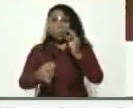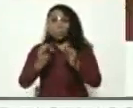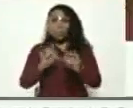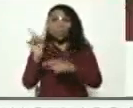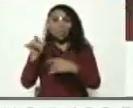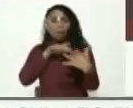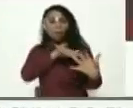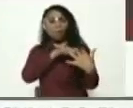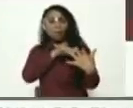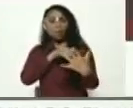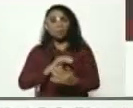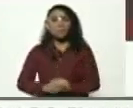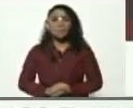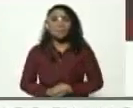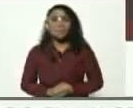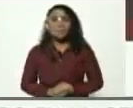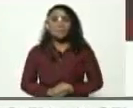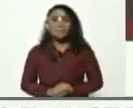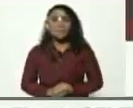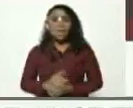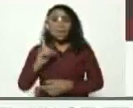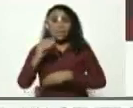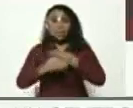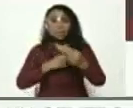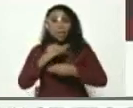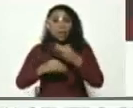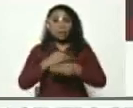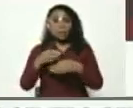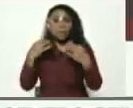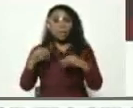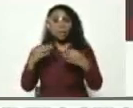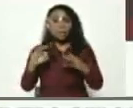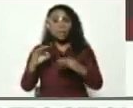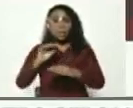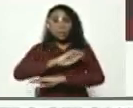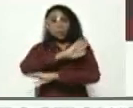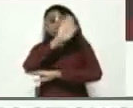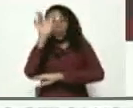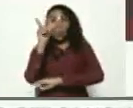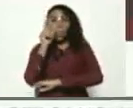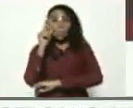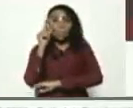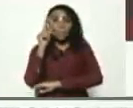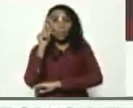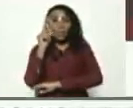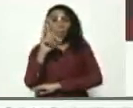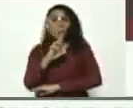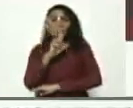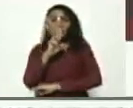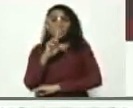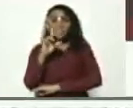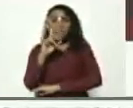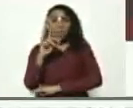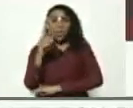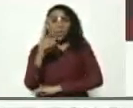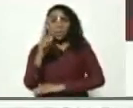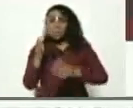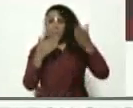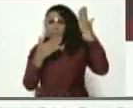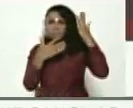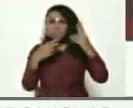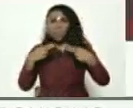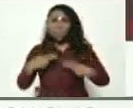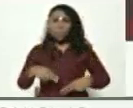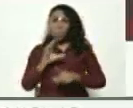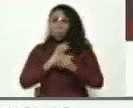guerra es que, siendo por naturaleza siervos, los hombres bárbaros, indios, incultos e inhumanos se niegan